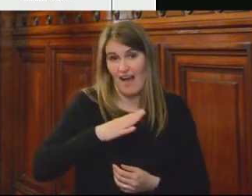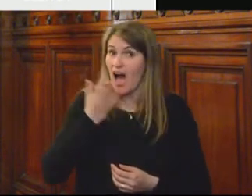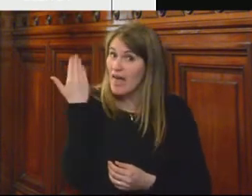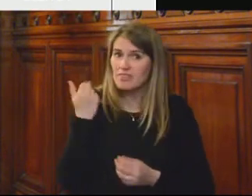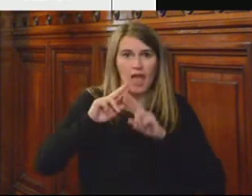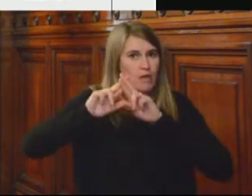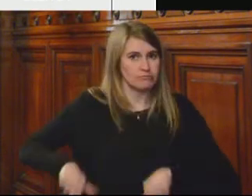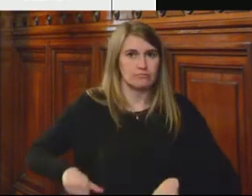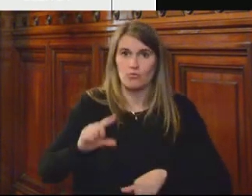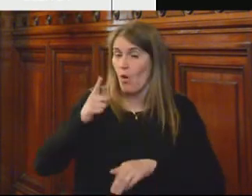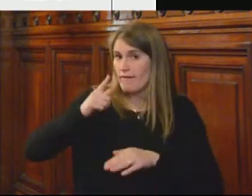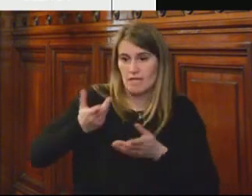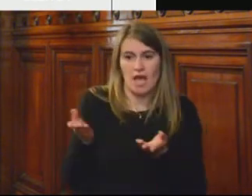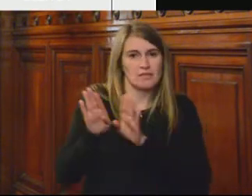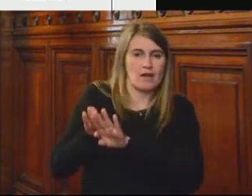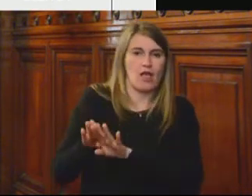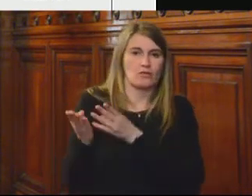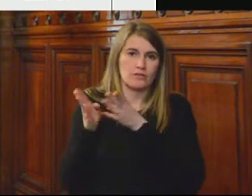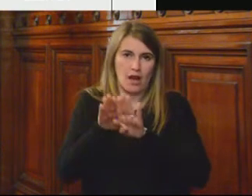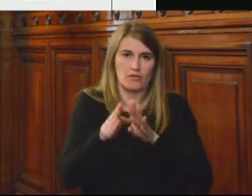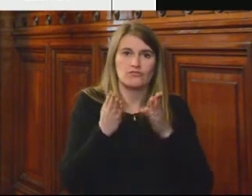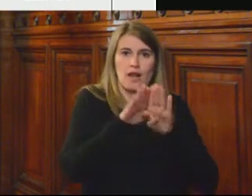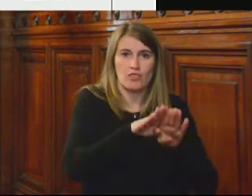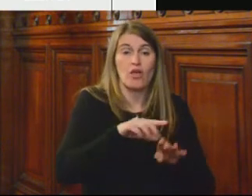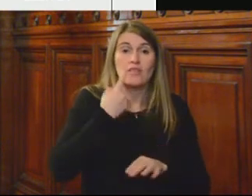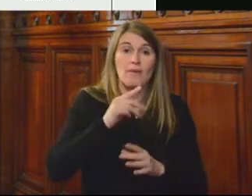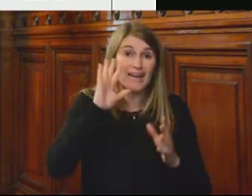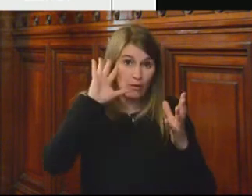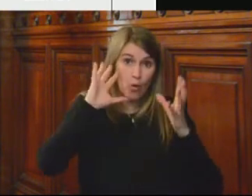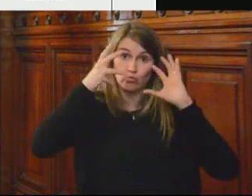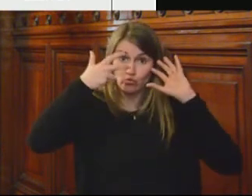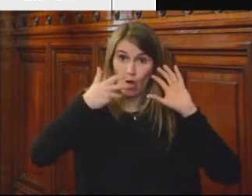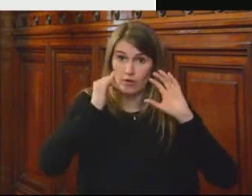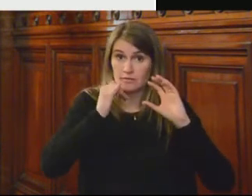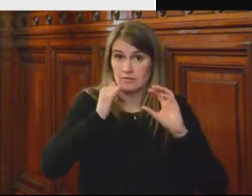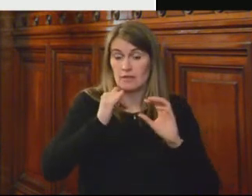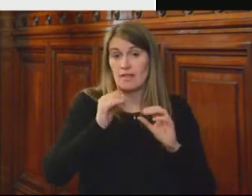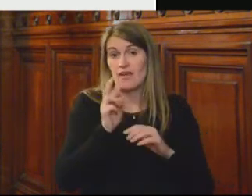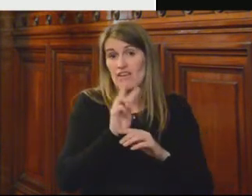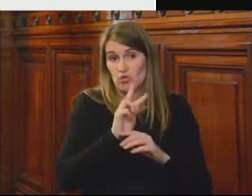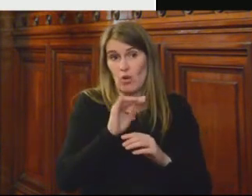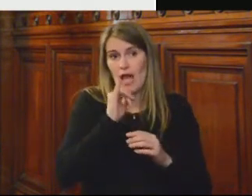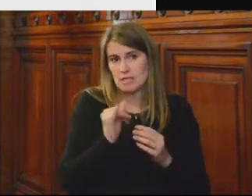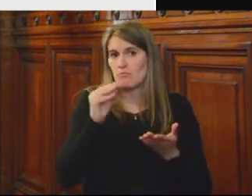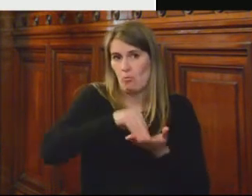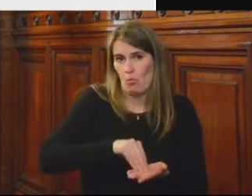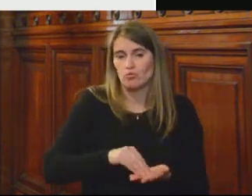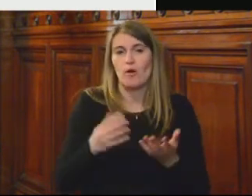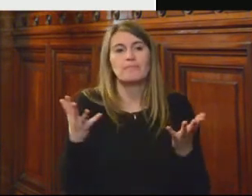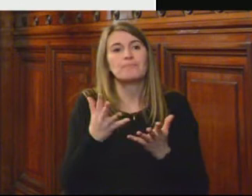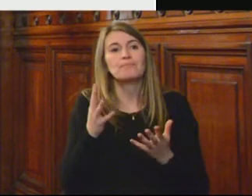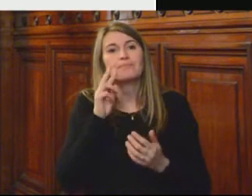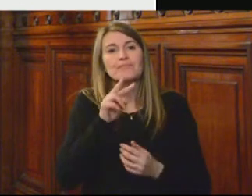eliminadas antes de la llegada de la Revolución Bolivariana a Venezuela. Adelante. En el caso de las